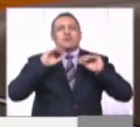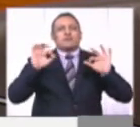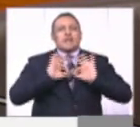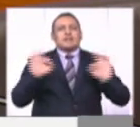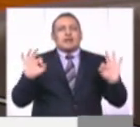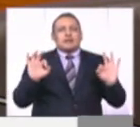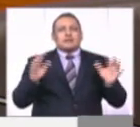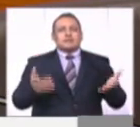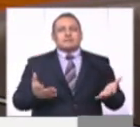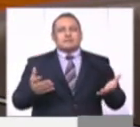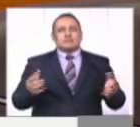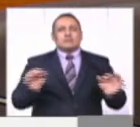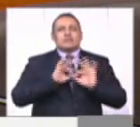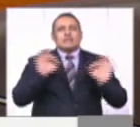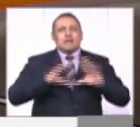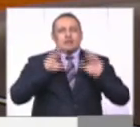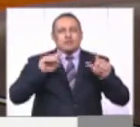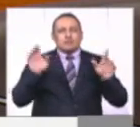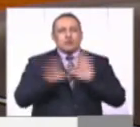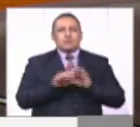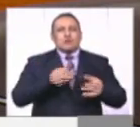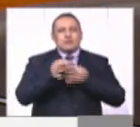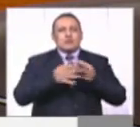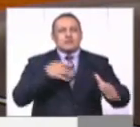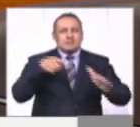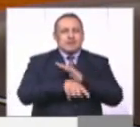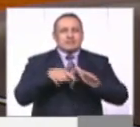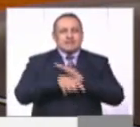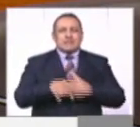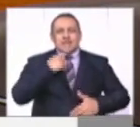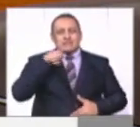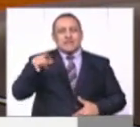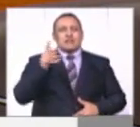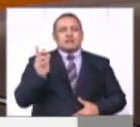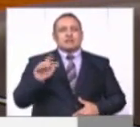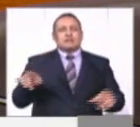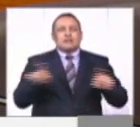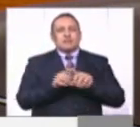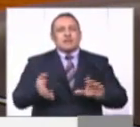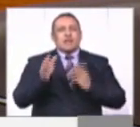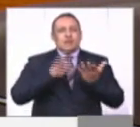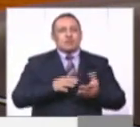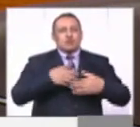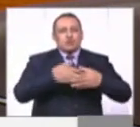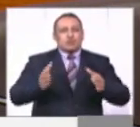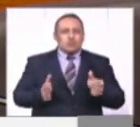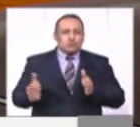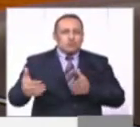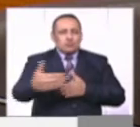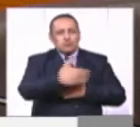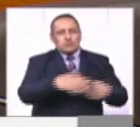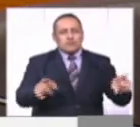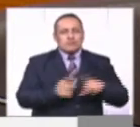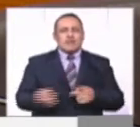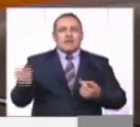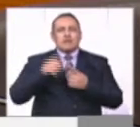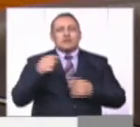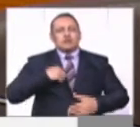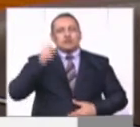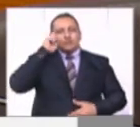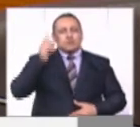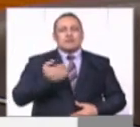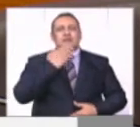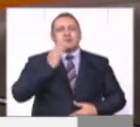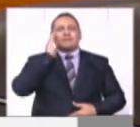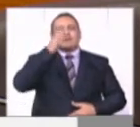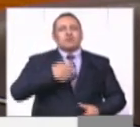nada nadie dijo nada Y si hablamos de Matanza pues la muerte de La Curva del que hasta ahora no sabemos Quién